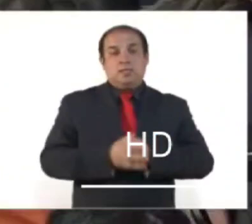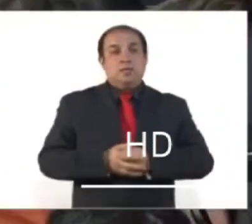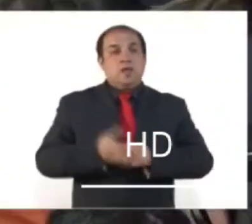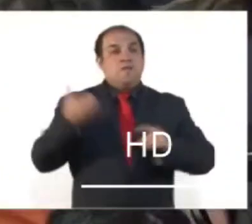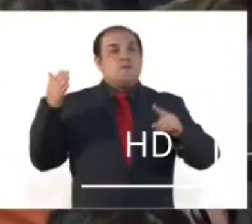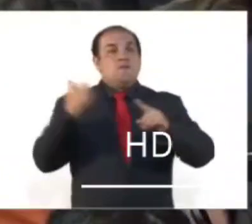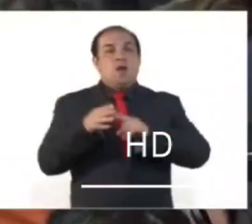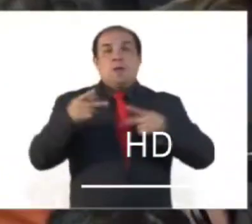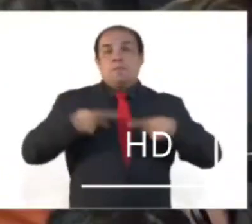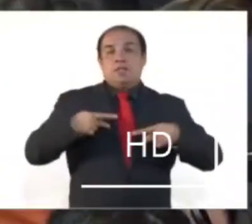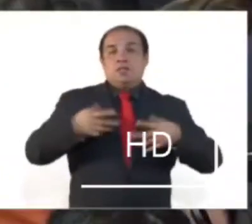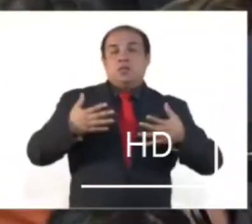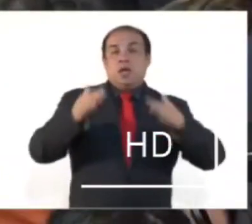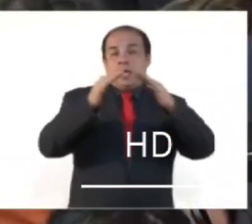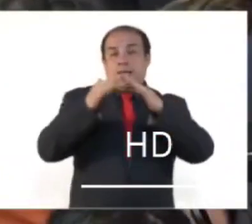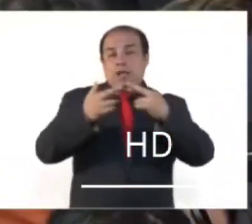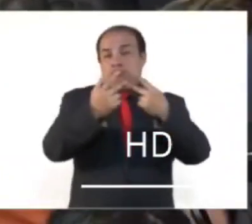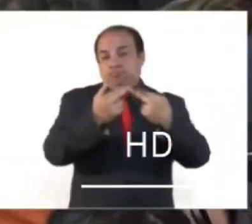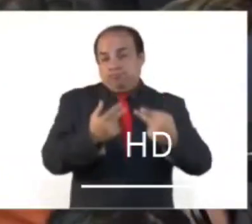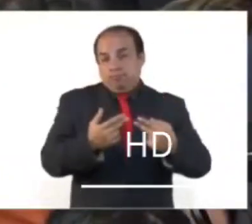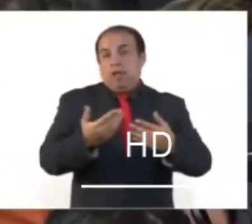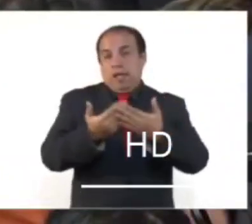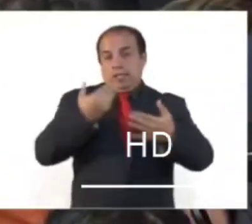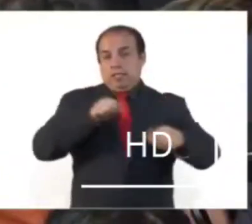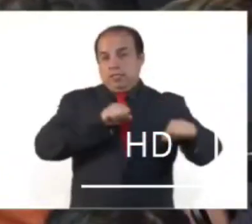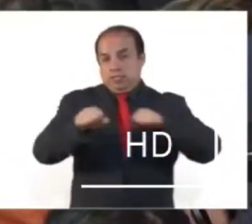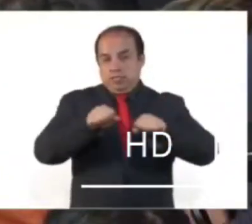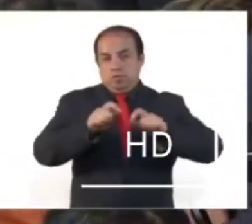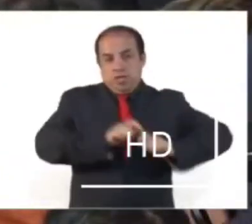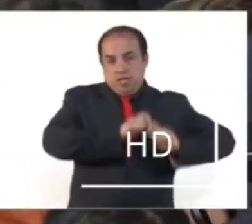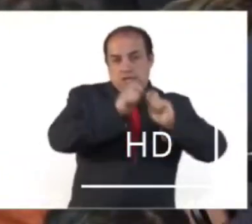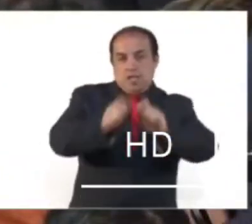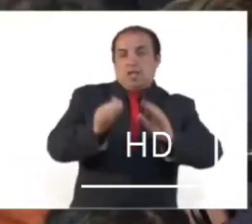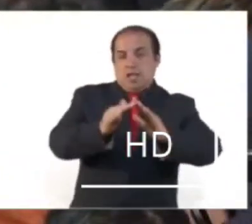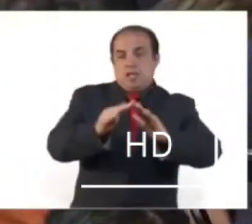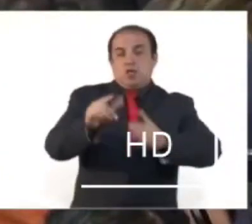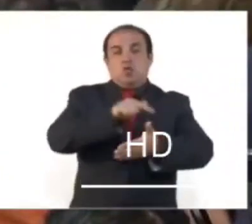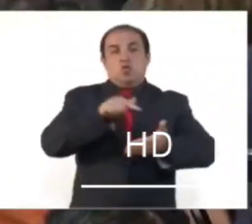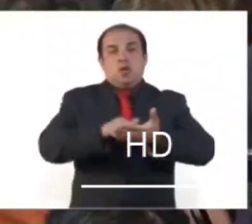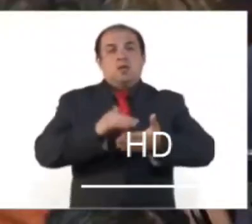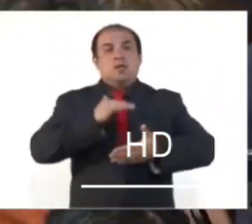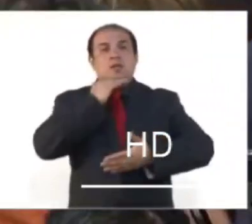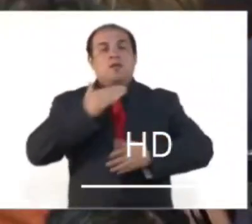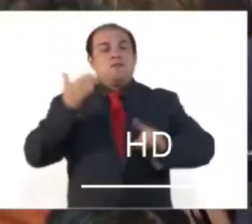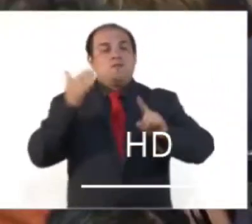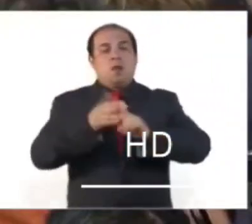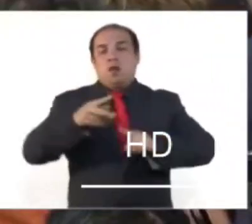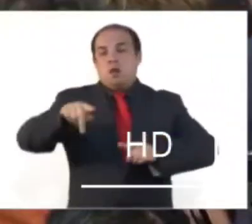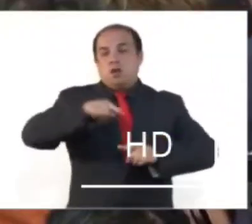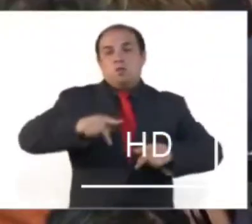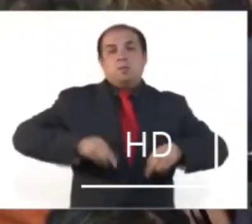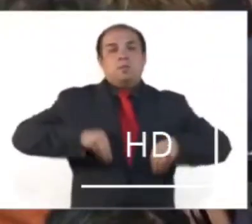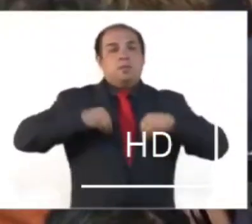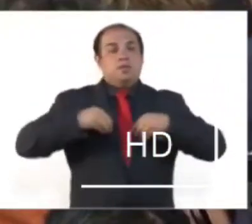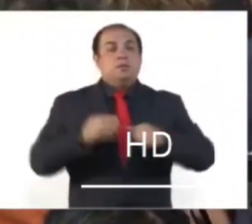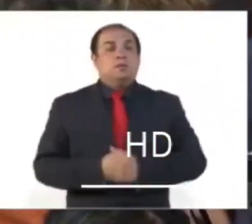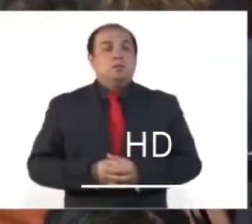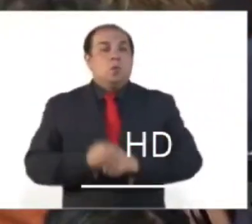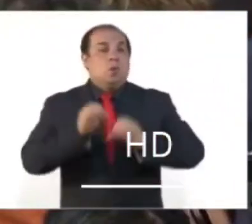los damnificados puedan tener una casa y un lugar digno para vivir. Ni qué